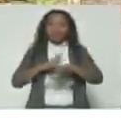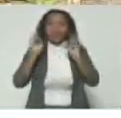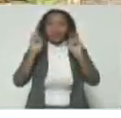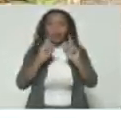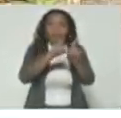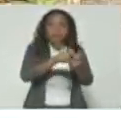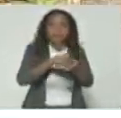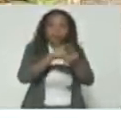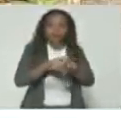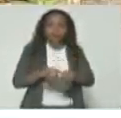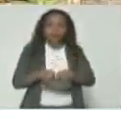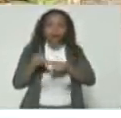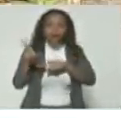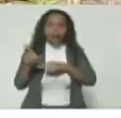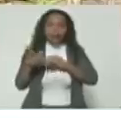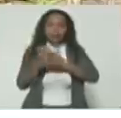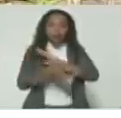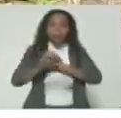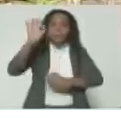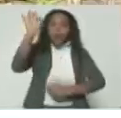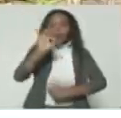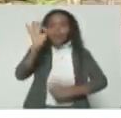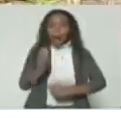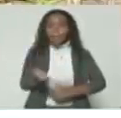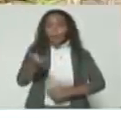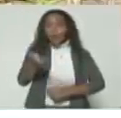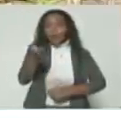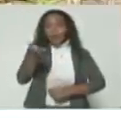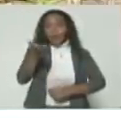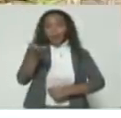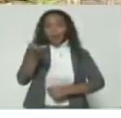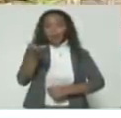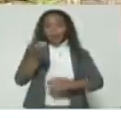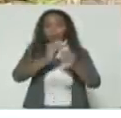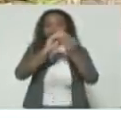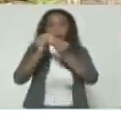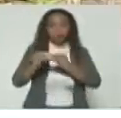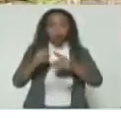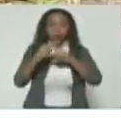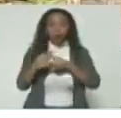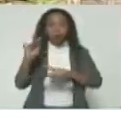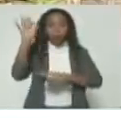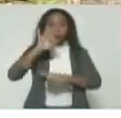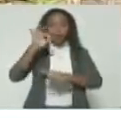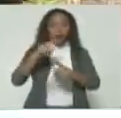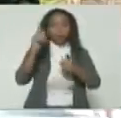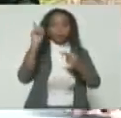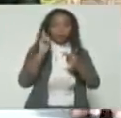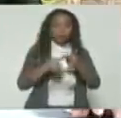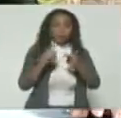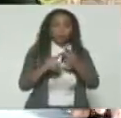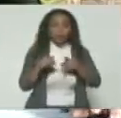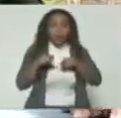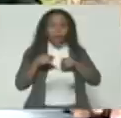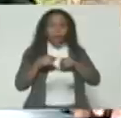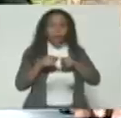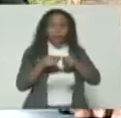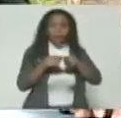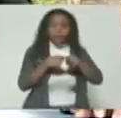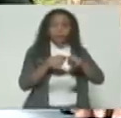cubre un porcentaje bien importante, la parte pecuaria, otro porcentaje importante, casi paralelo